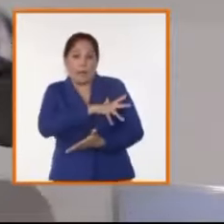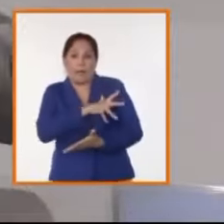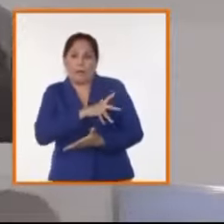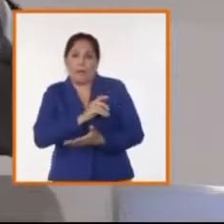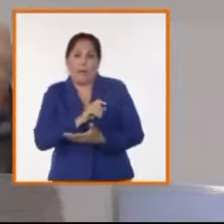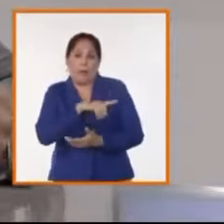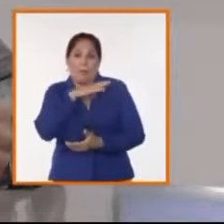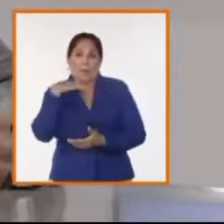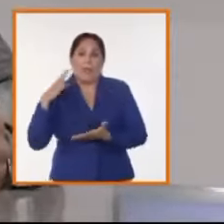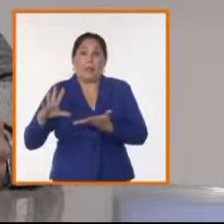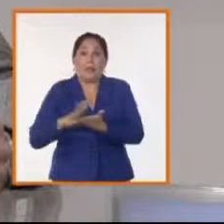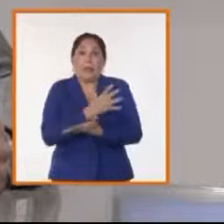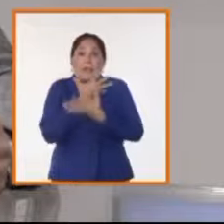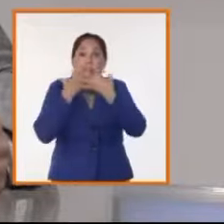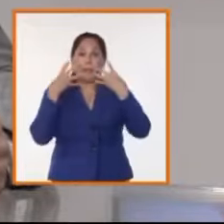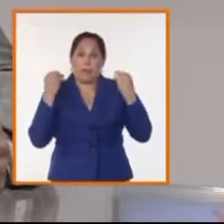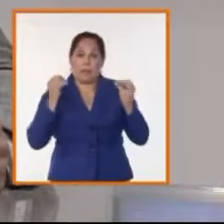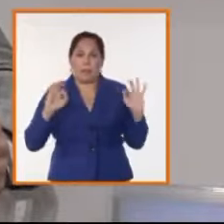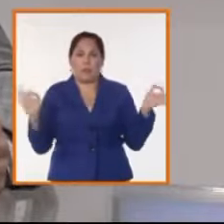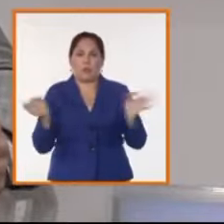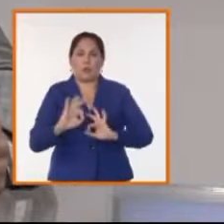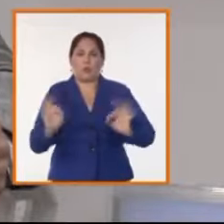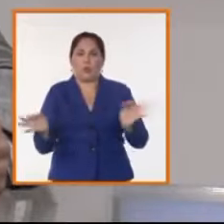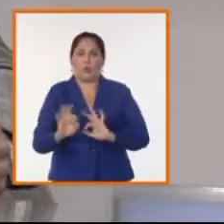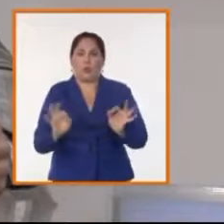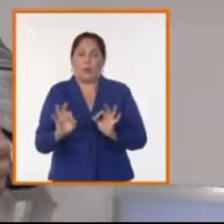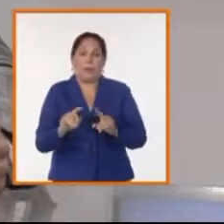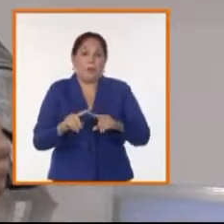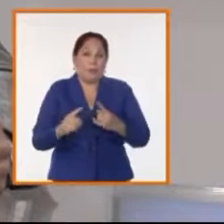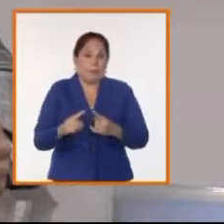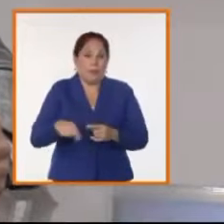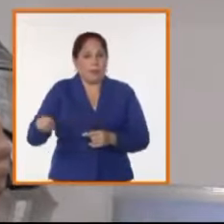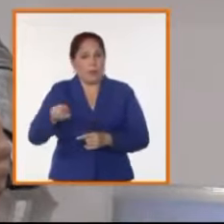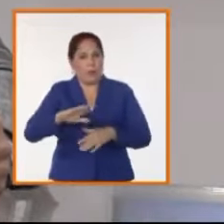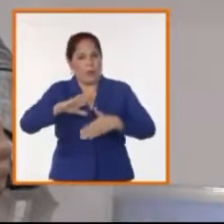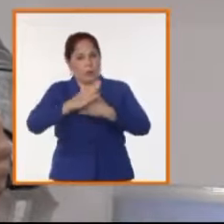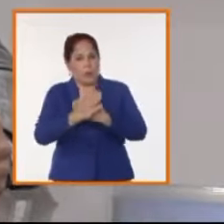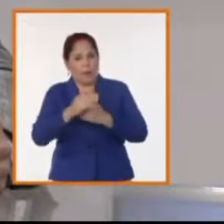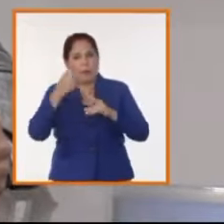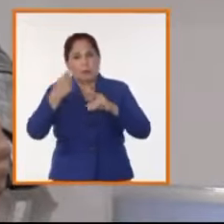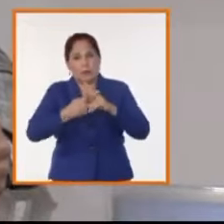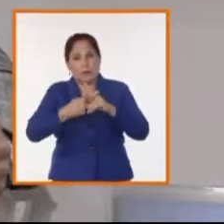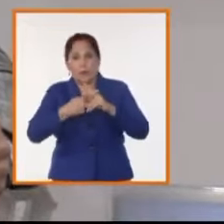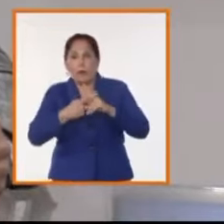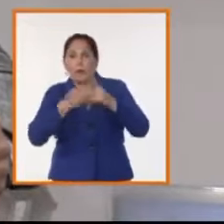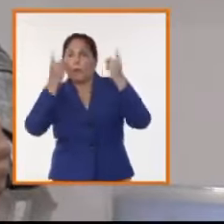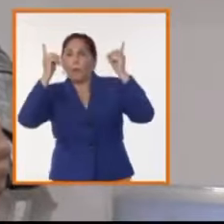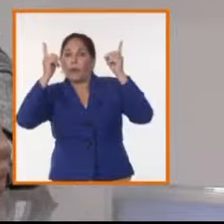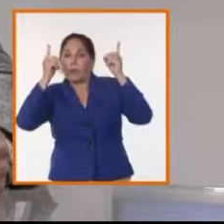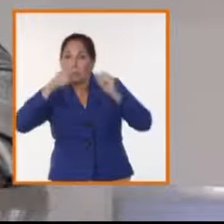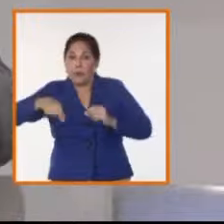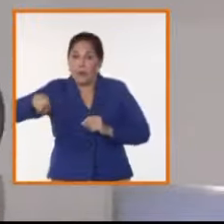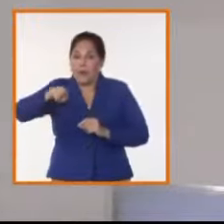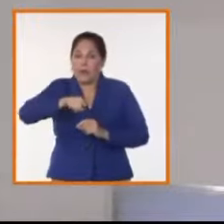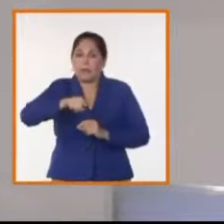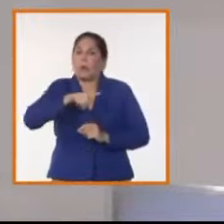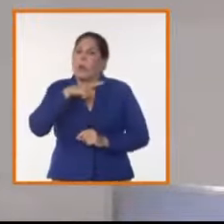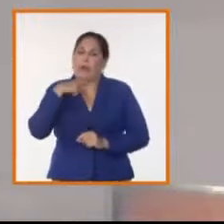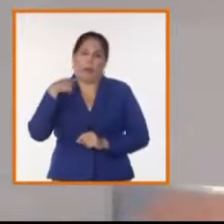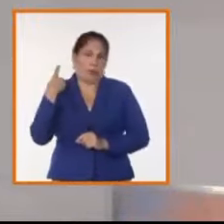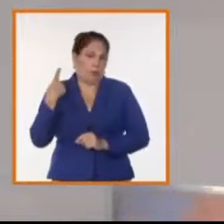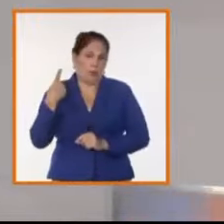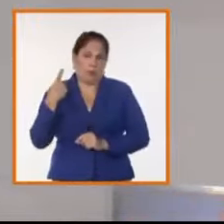parece que jamás van a lograrlo pero desde el punto de vista diplomático político sin duda ha sido una derrota